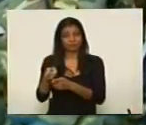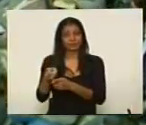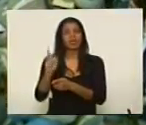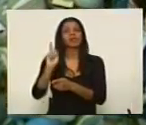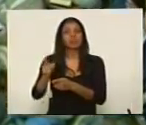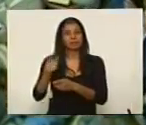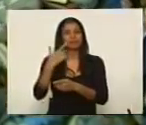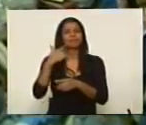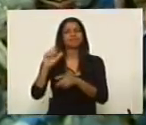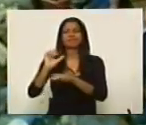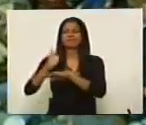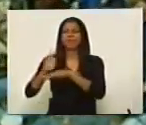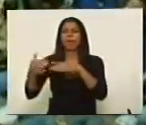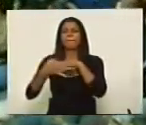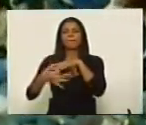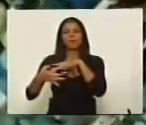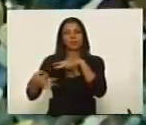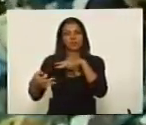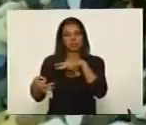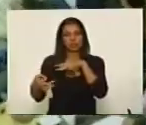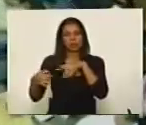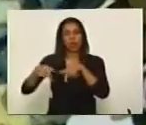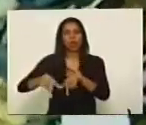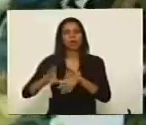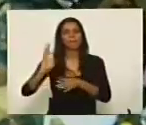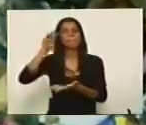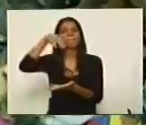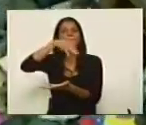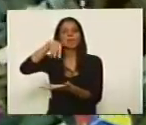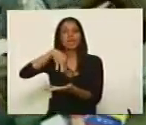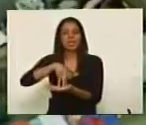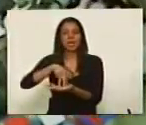electo por el municipio Guaycaipuro del estado Miranda.